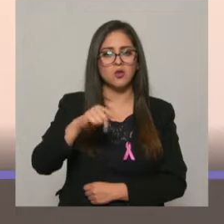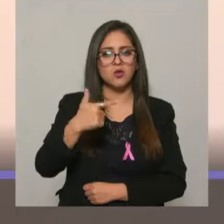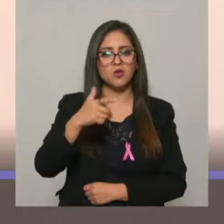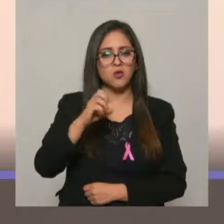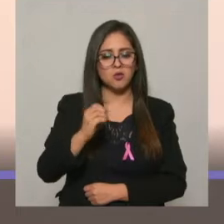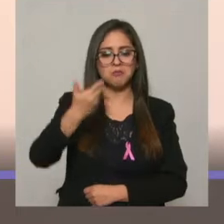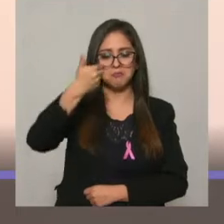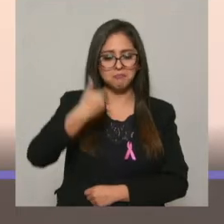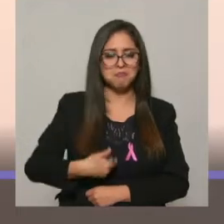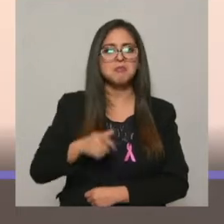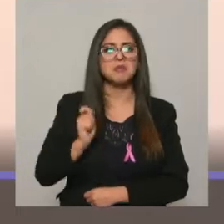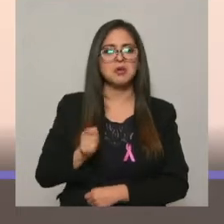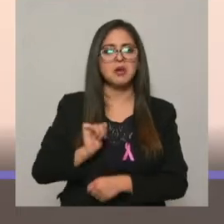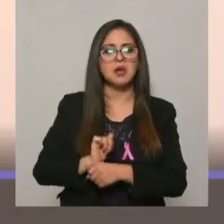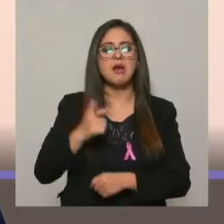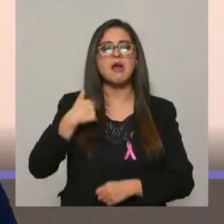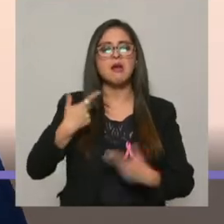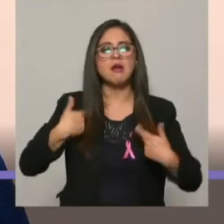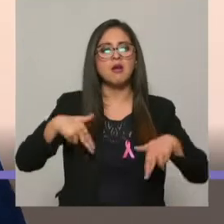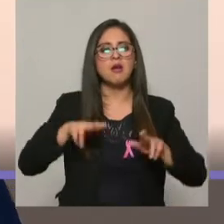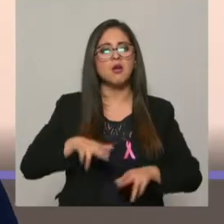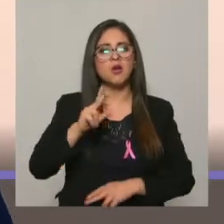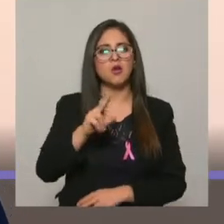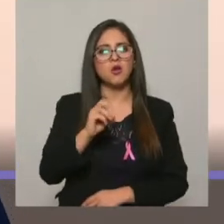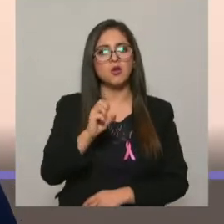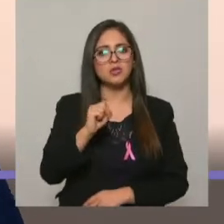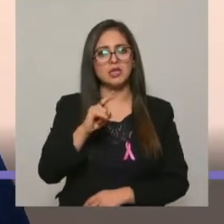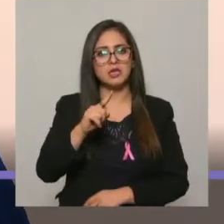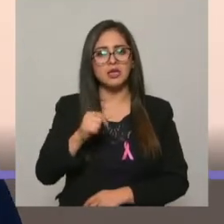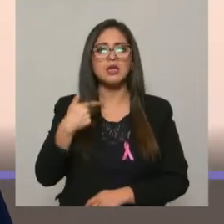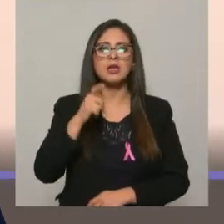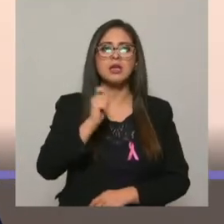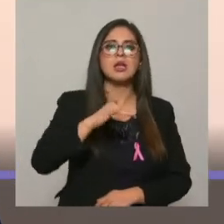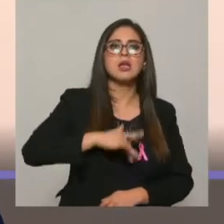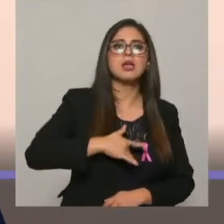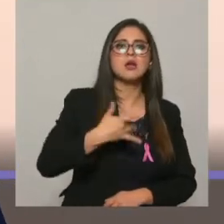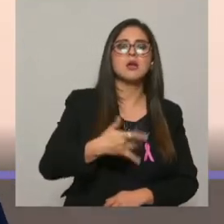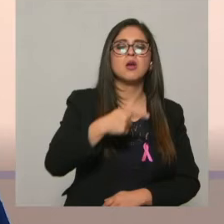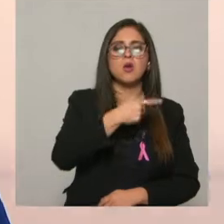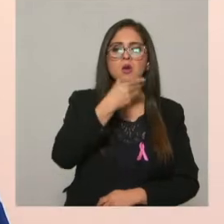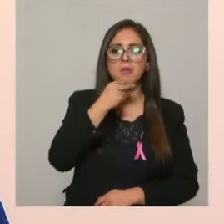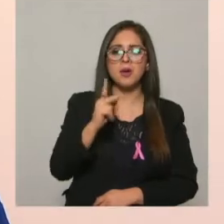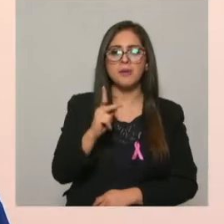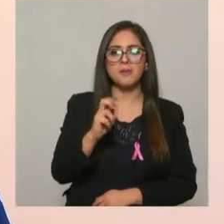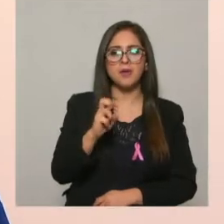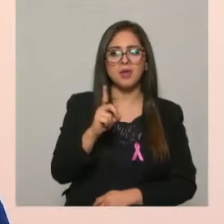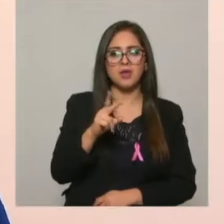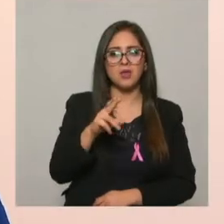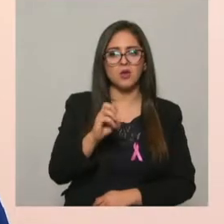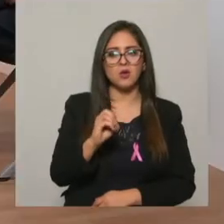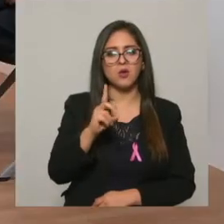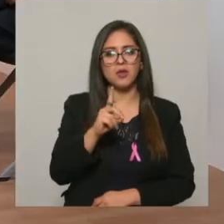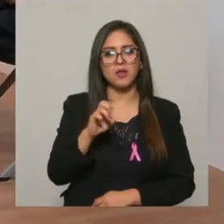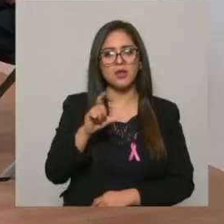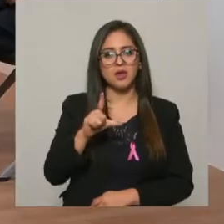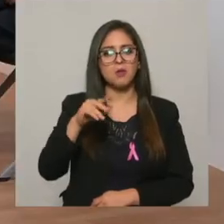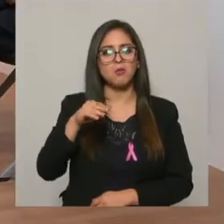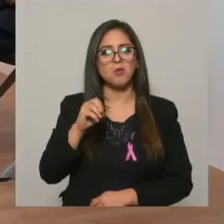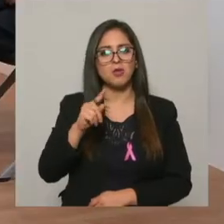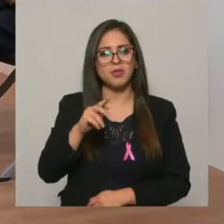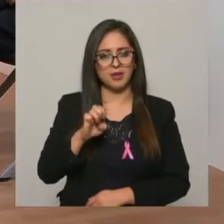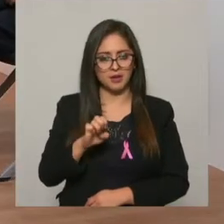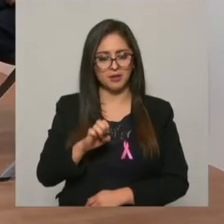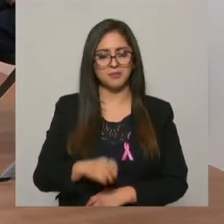Rosita, justamente es enamorada de Pedro del Monte. Ajá. Pues es una obra muy interesante